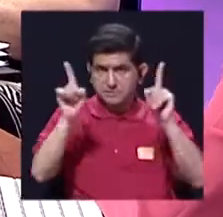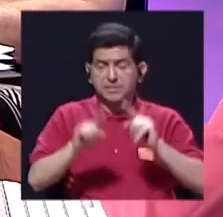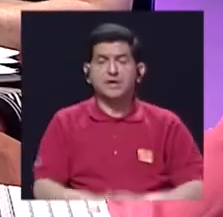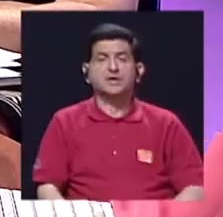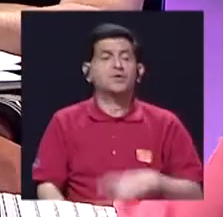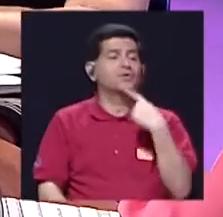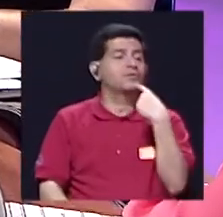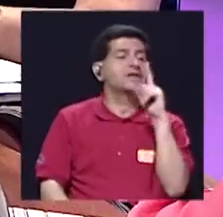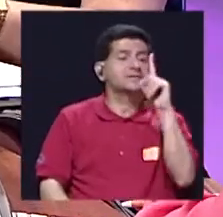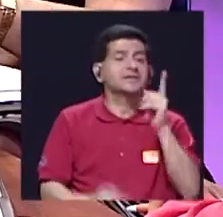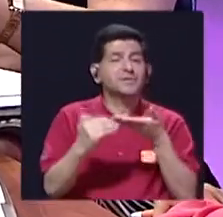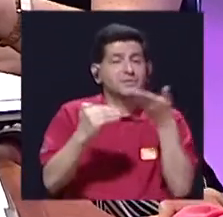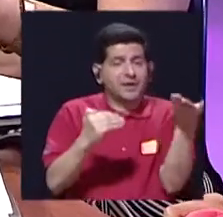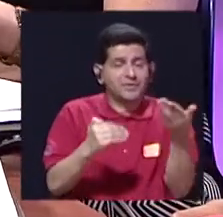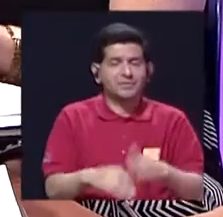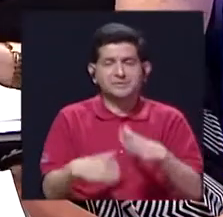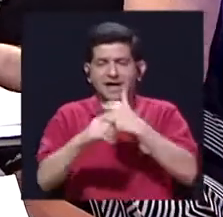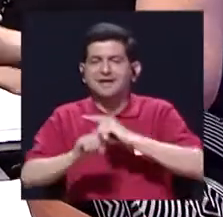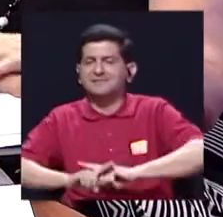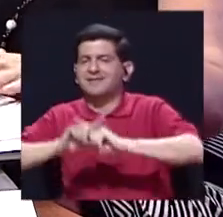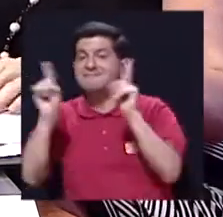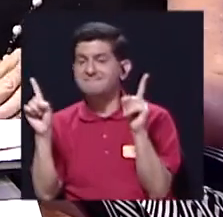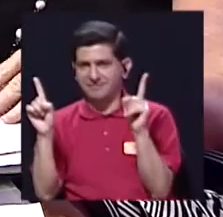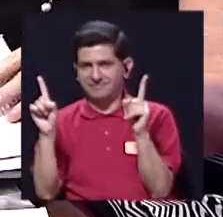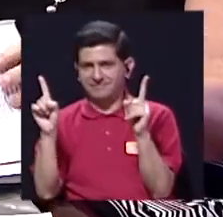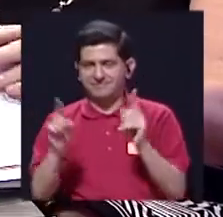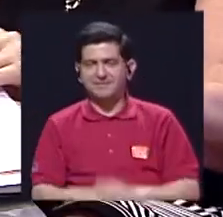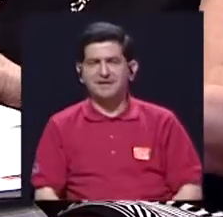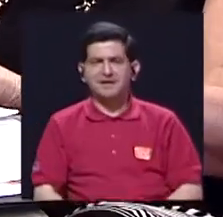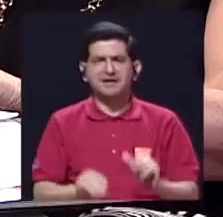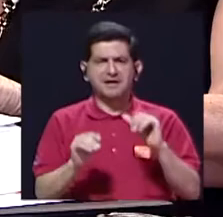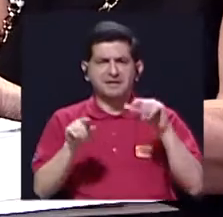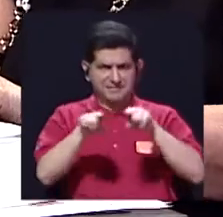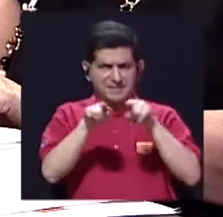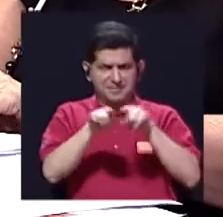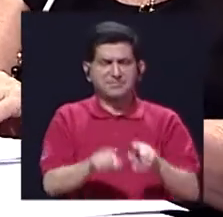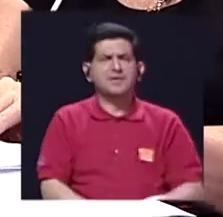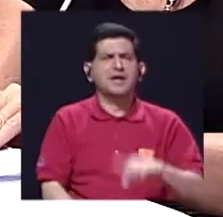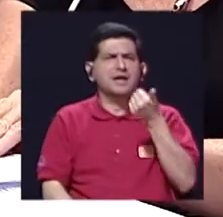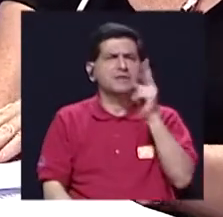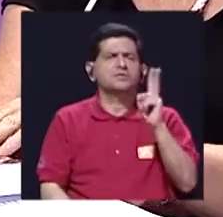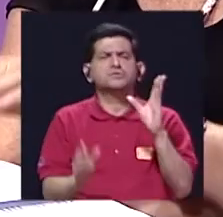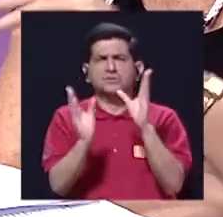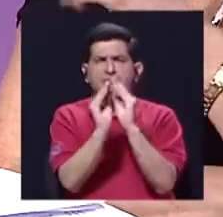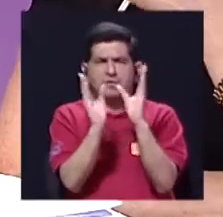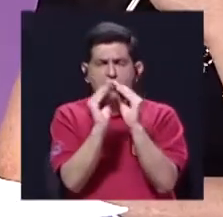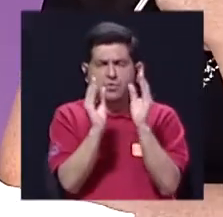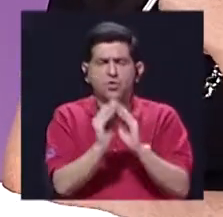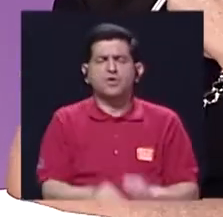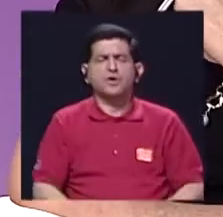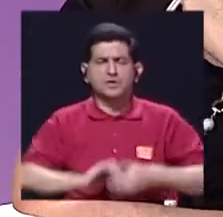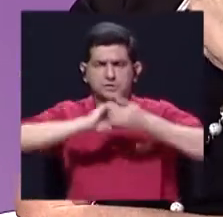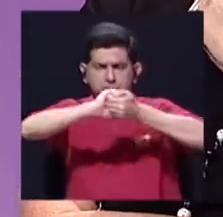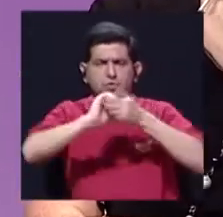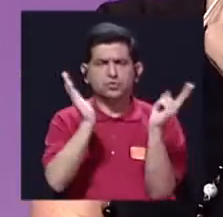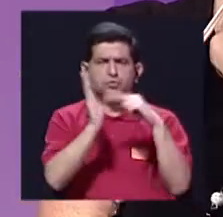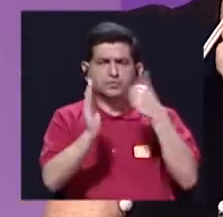cosa es decirlo y otra cosa es hacerlo. Incluso en el Congreso Cooperativo, el 12º Congreso Cooperativo del